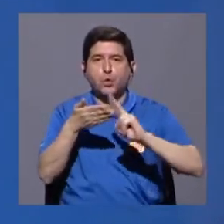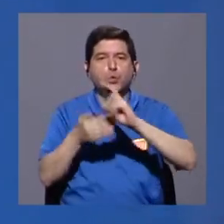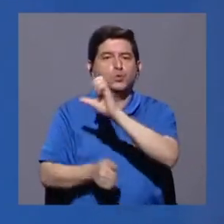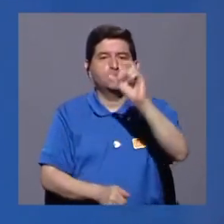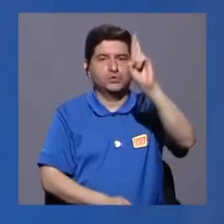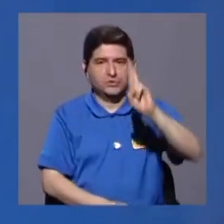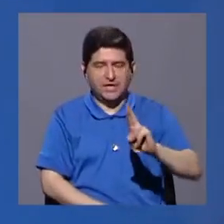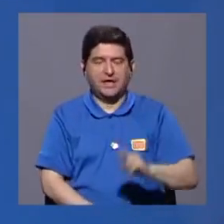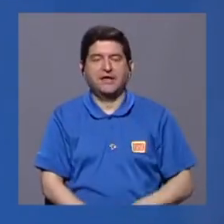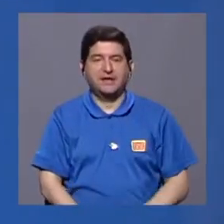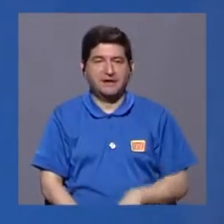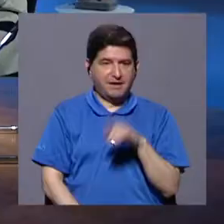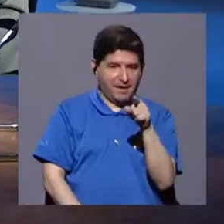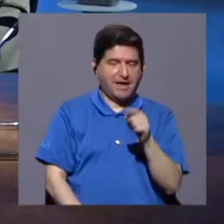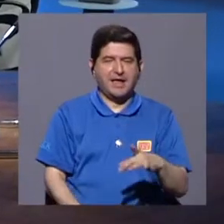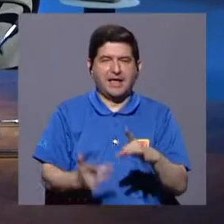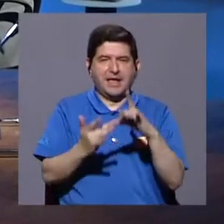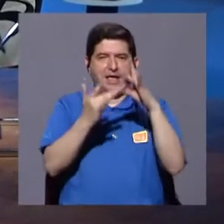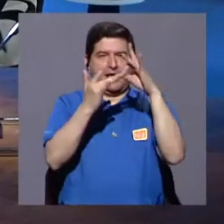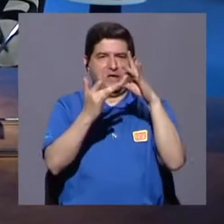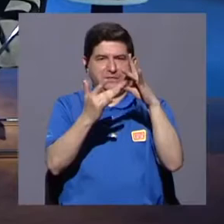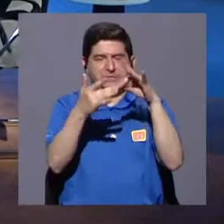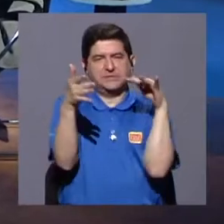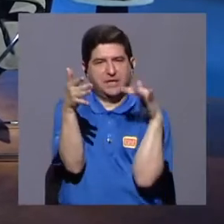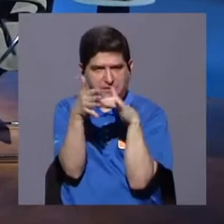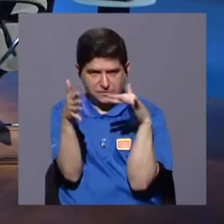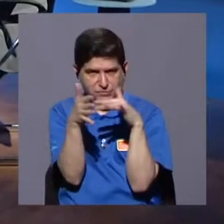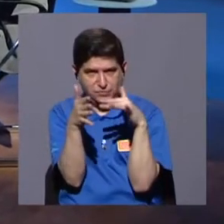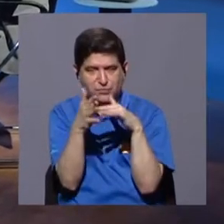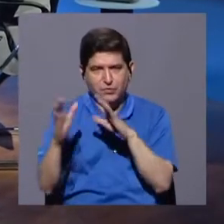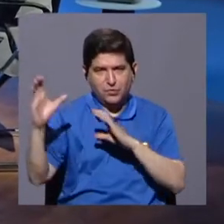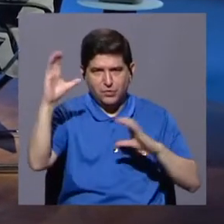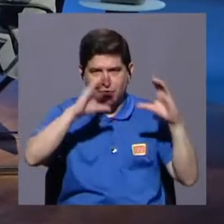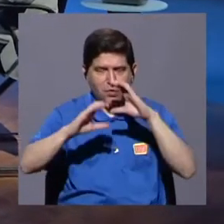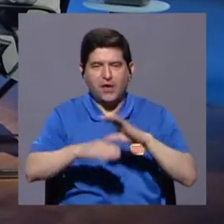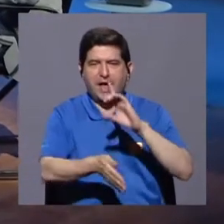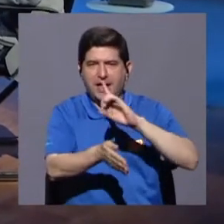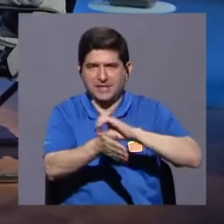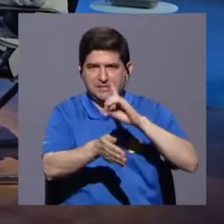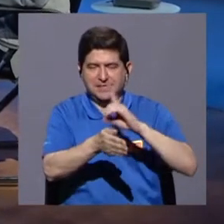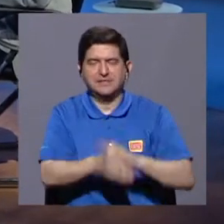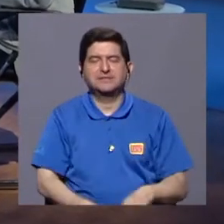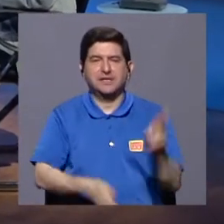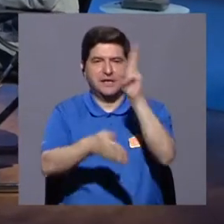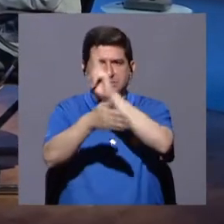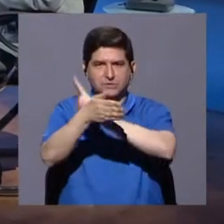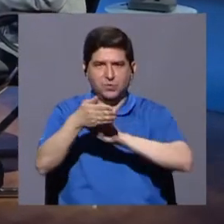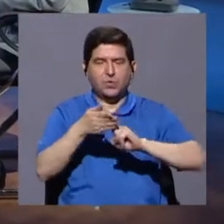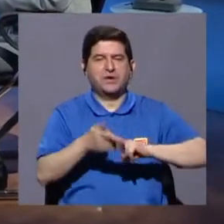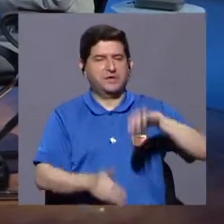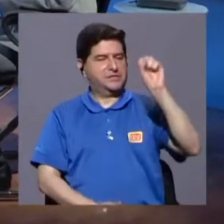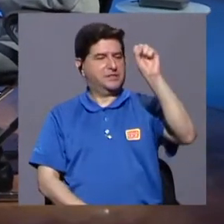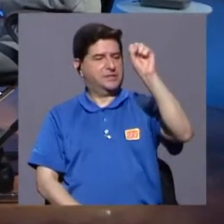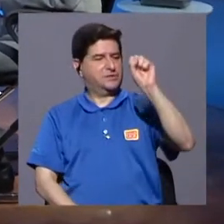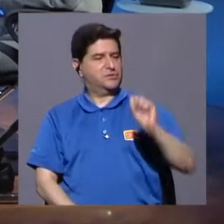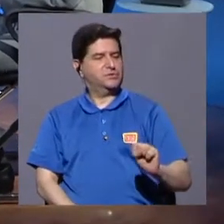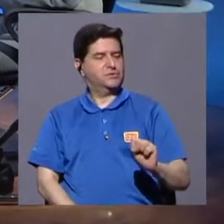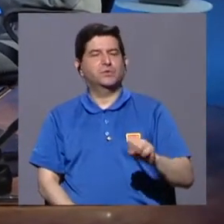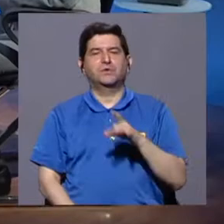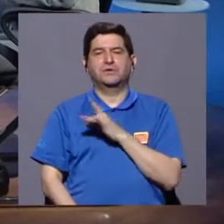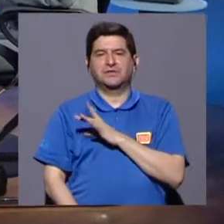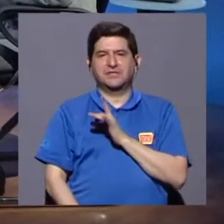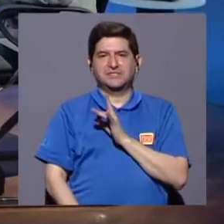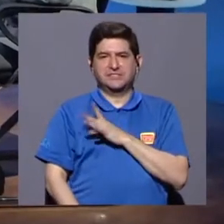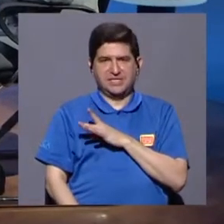con una especialidad en ciencias médicas de la universidad austral de chile